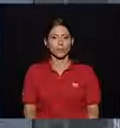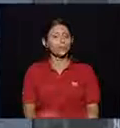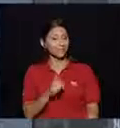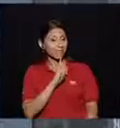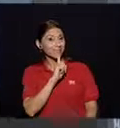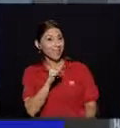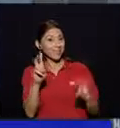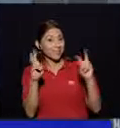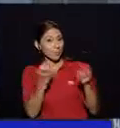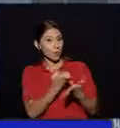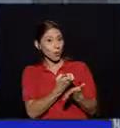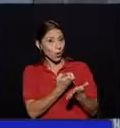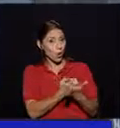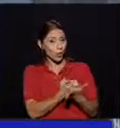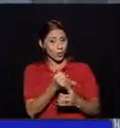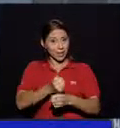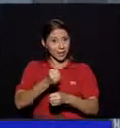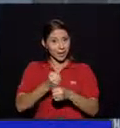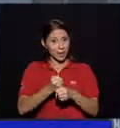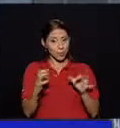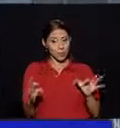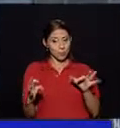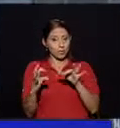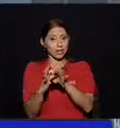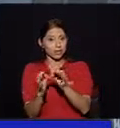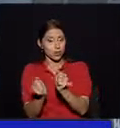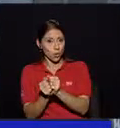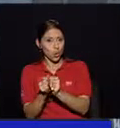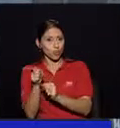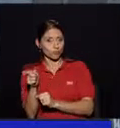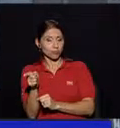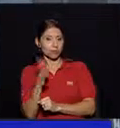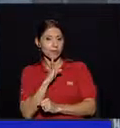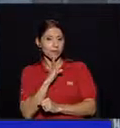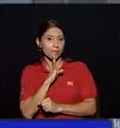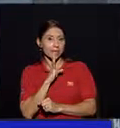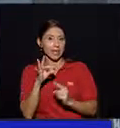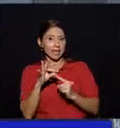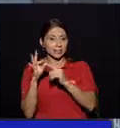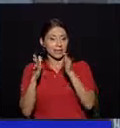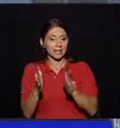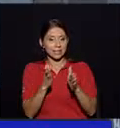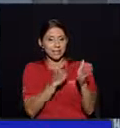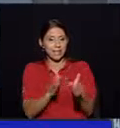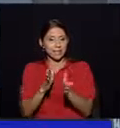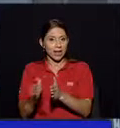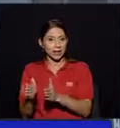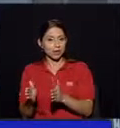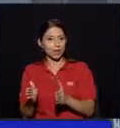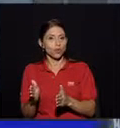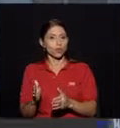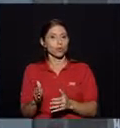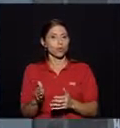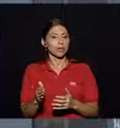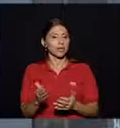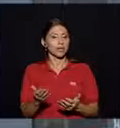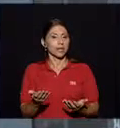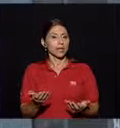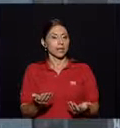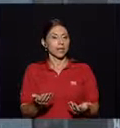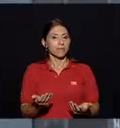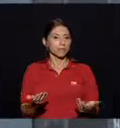Tiene mucha relación, ¿verdad?, el tema económico y de empleo con este tema que nos menciona el especialista en planificación